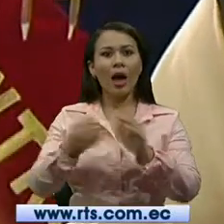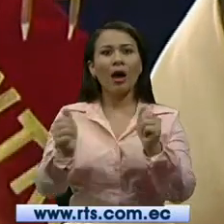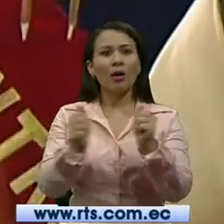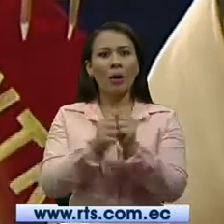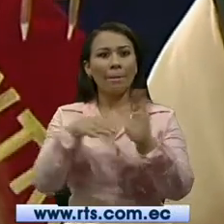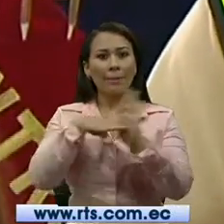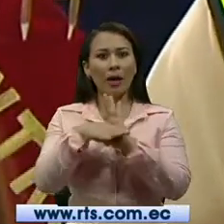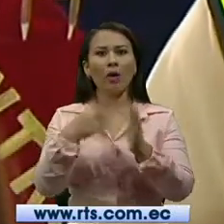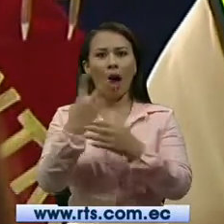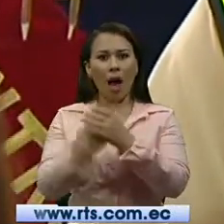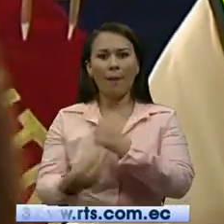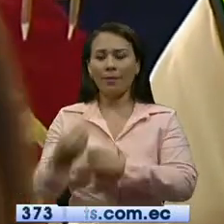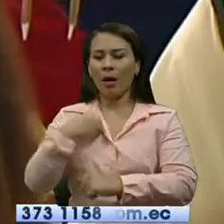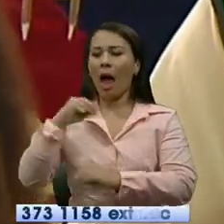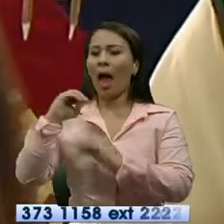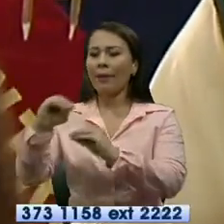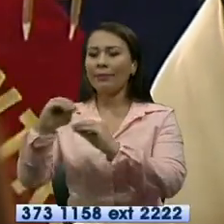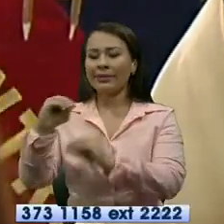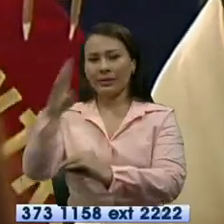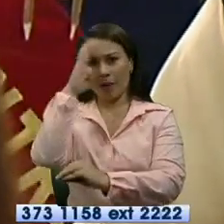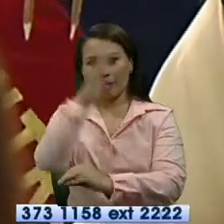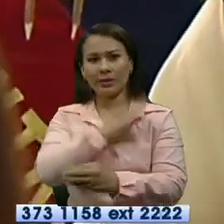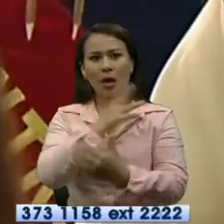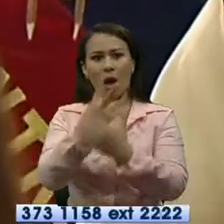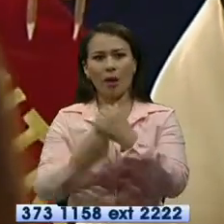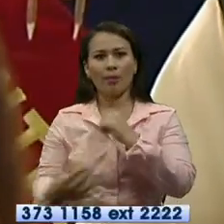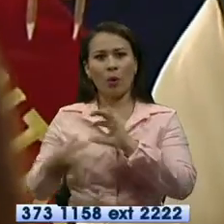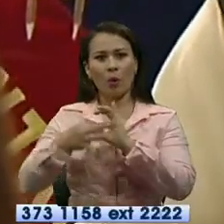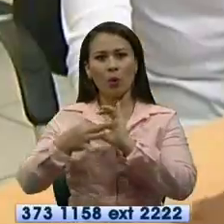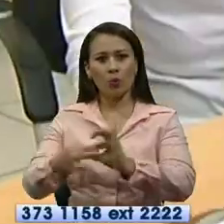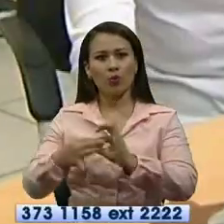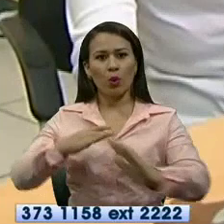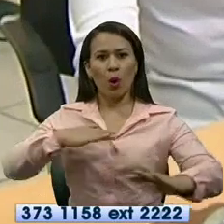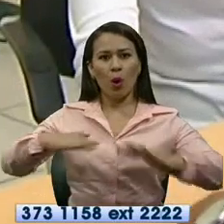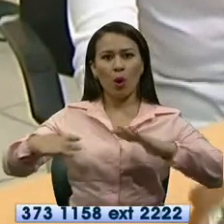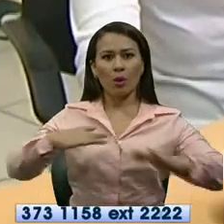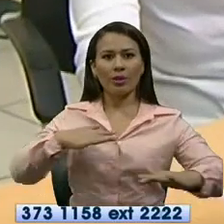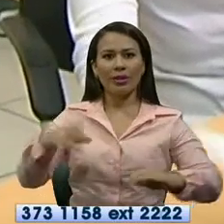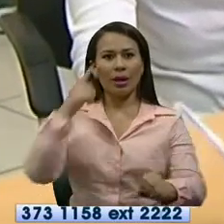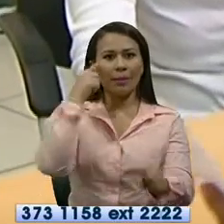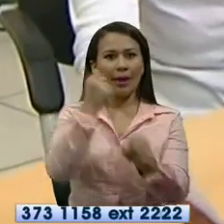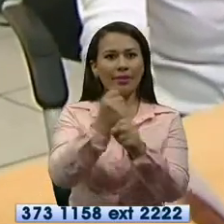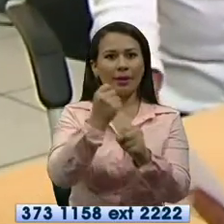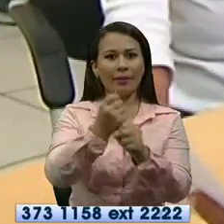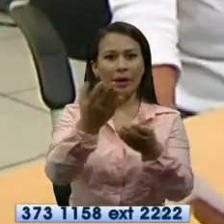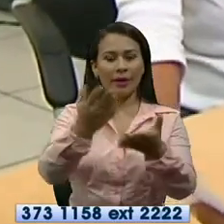bancarias, que nos pidan la colaboración a nosotros y hacer un trabajo coordinado. Informó Luxiola Salazar.